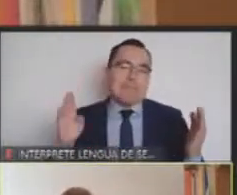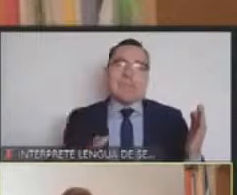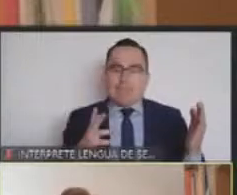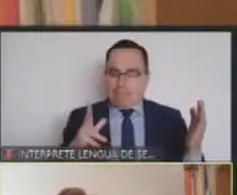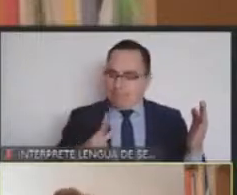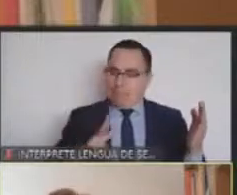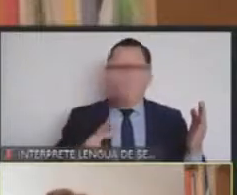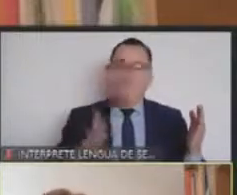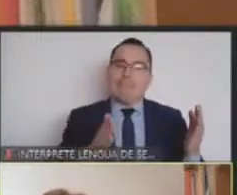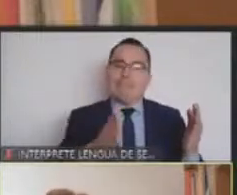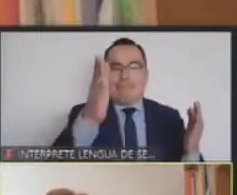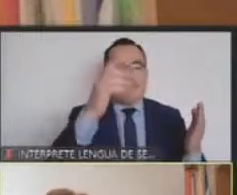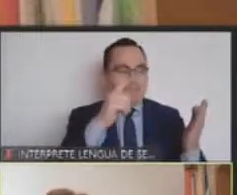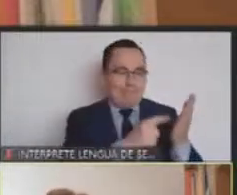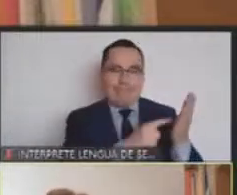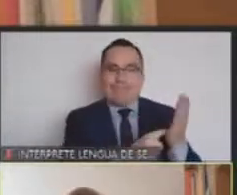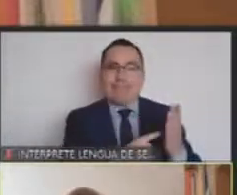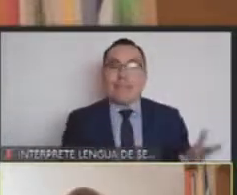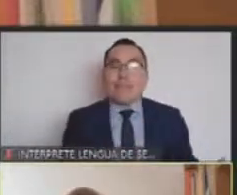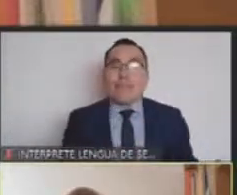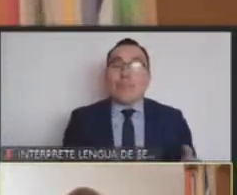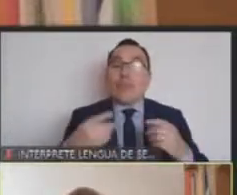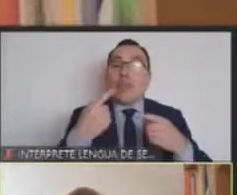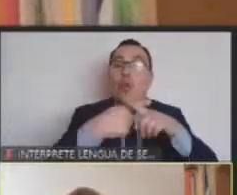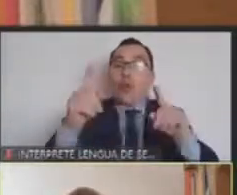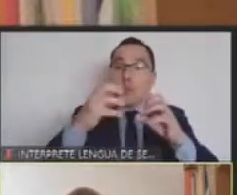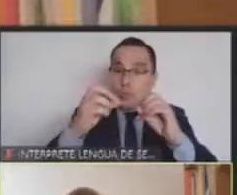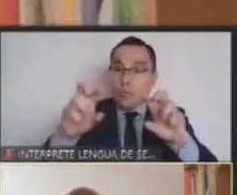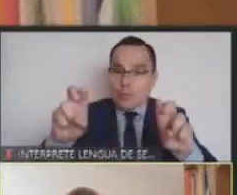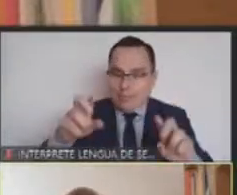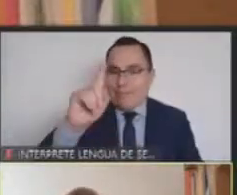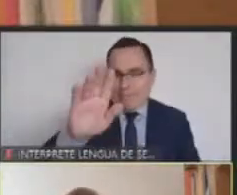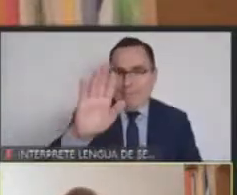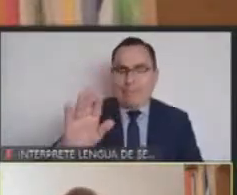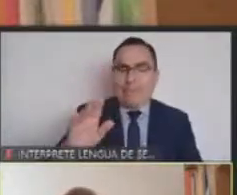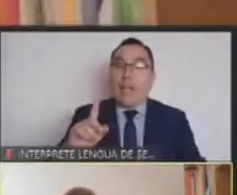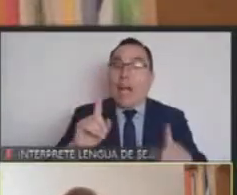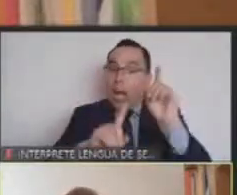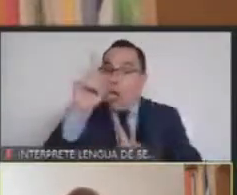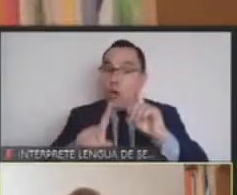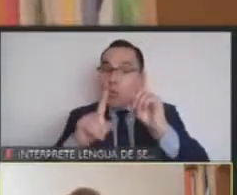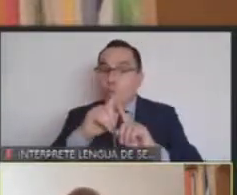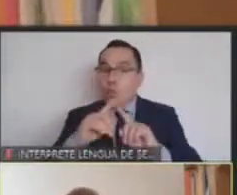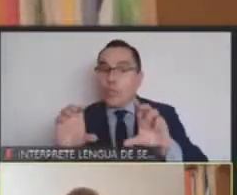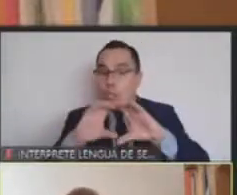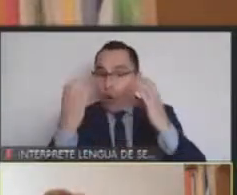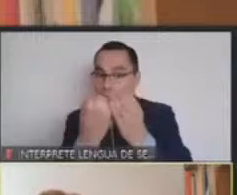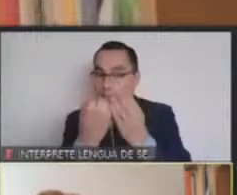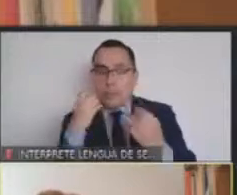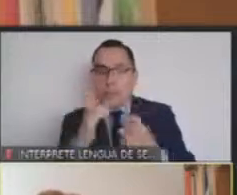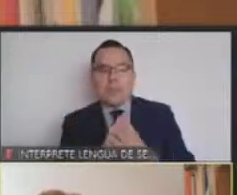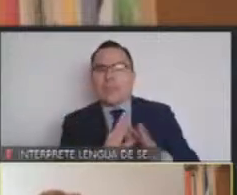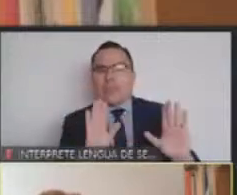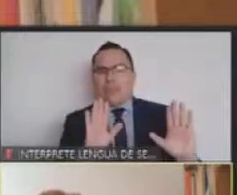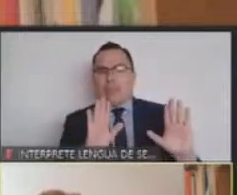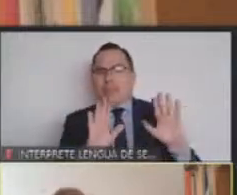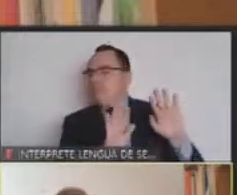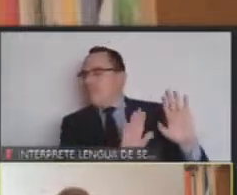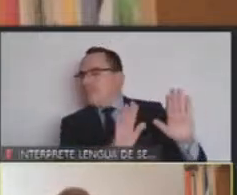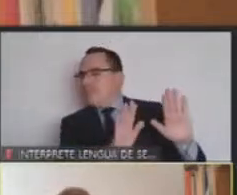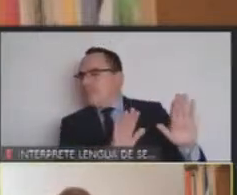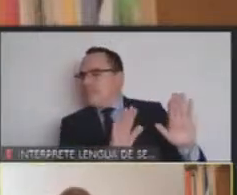Ha surgido también en algunas oportunidades alguna resistencia corporativa ante el temor de que se acreciente la